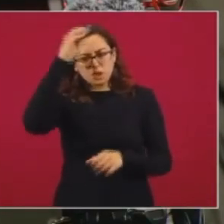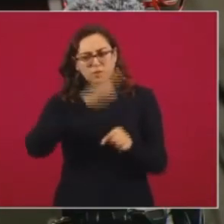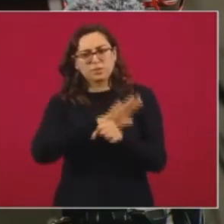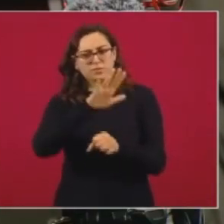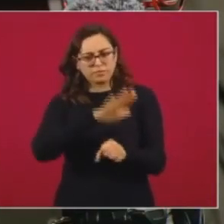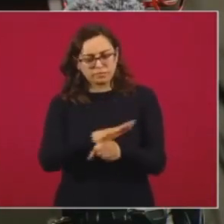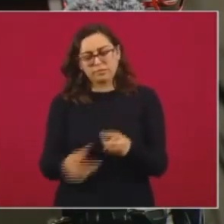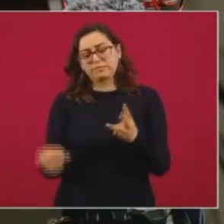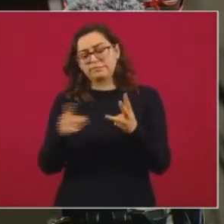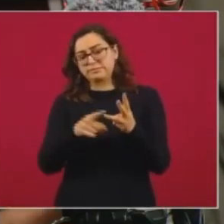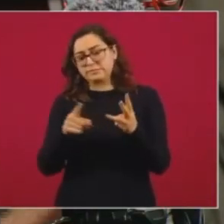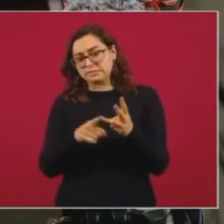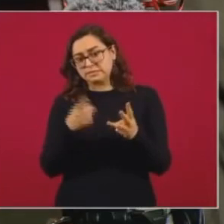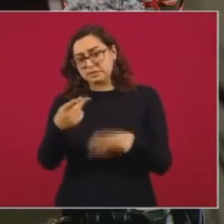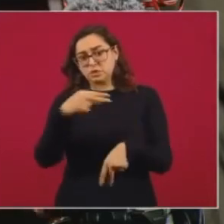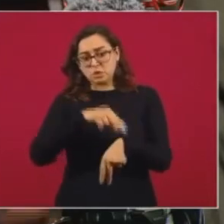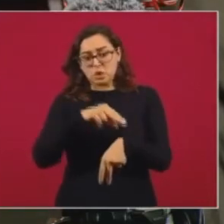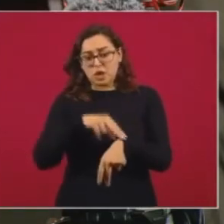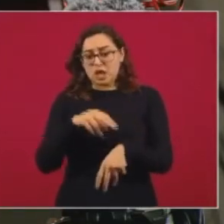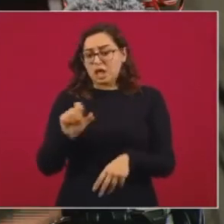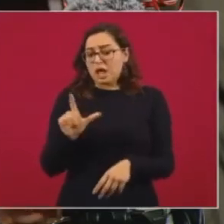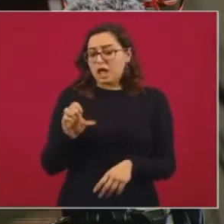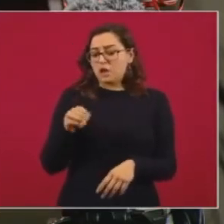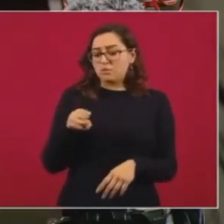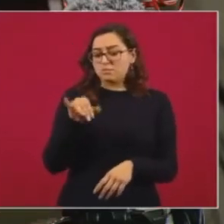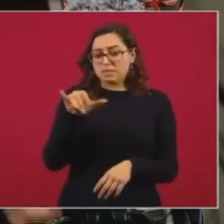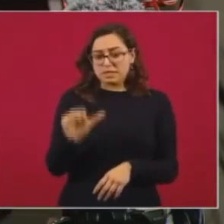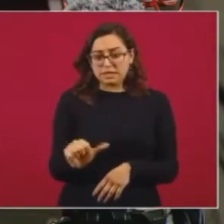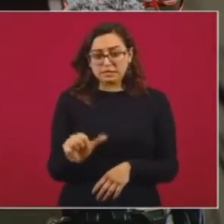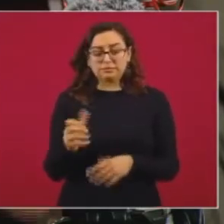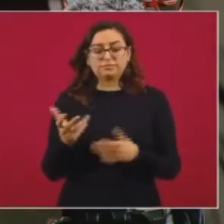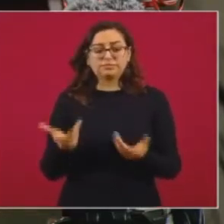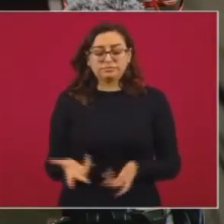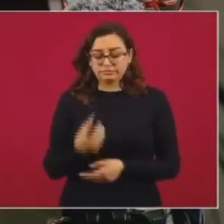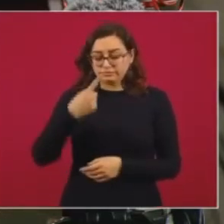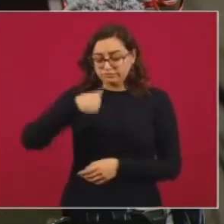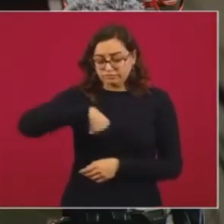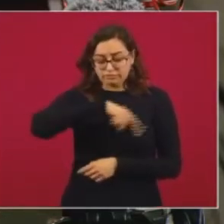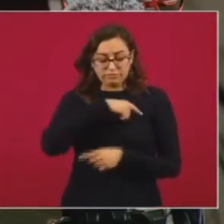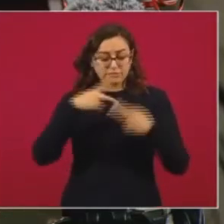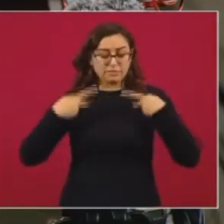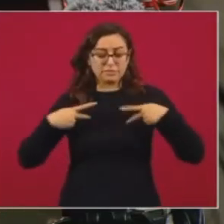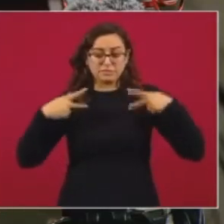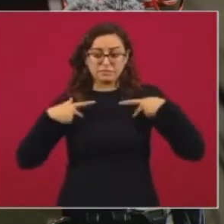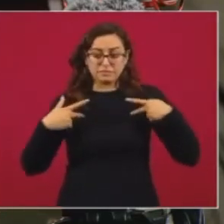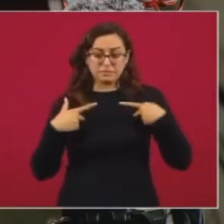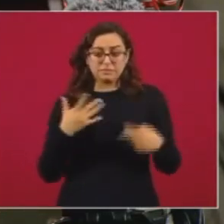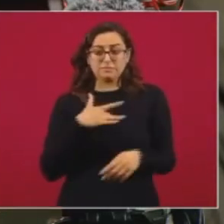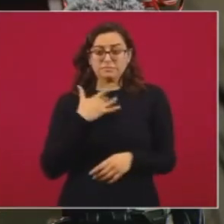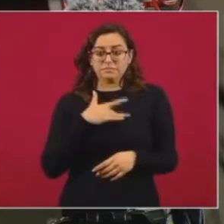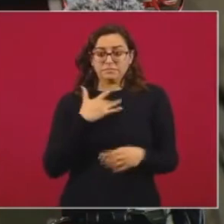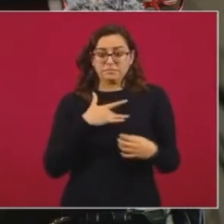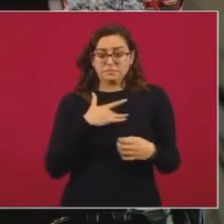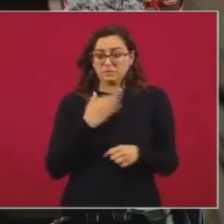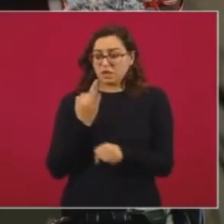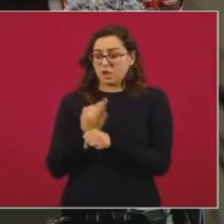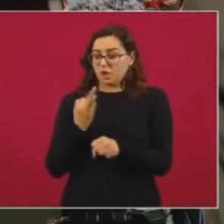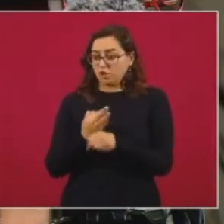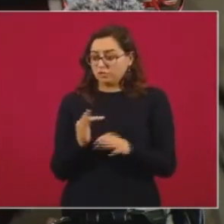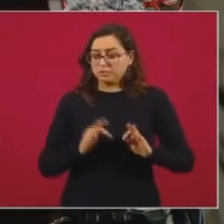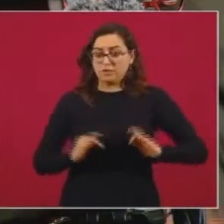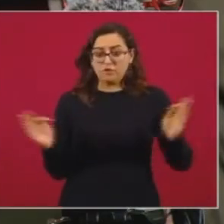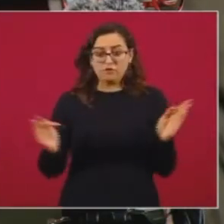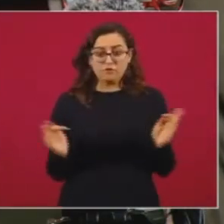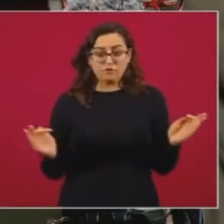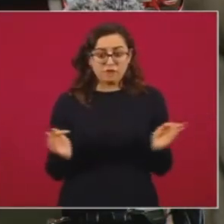estos signos y síntomas que tendríamos que tener los ciudadanos ahora que son la época invernal